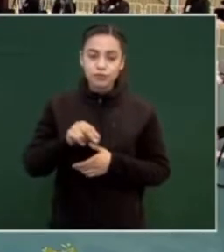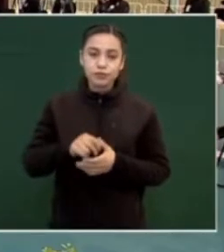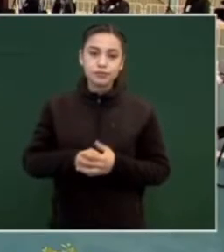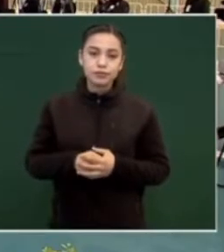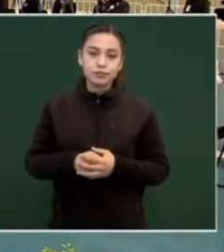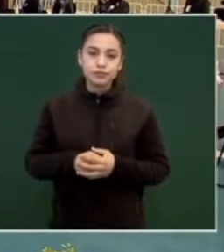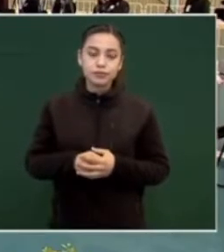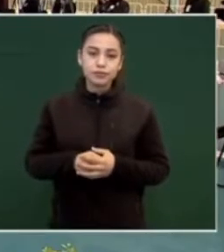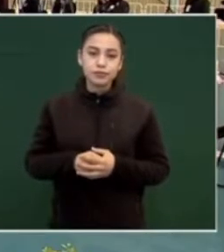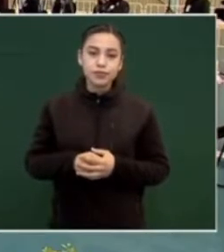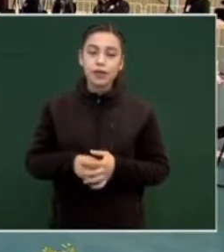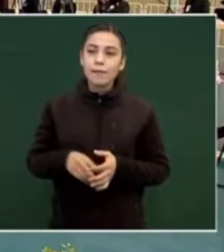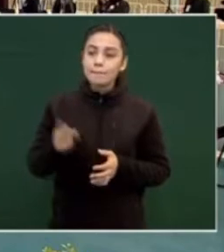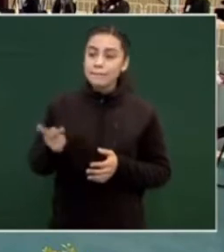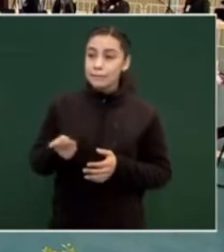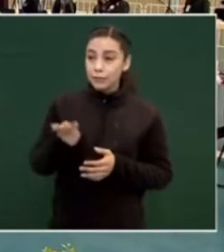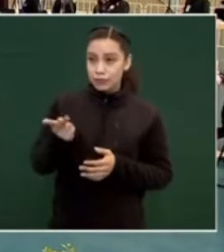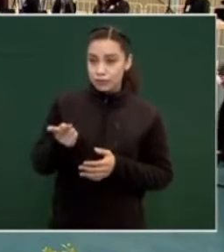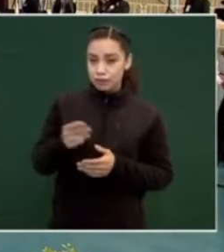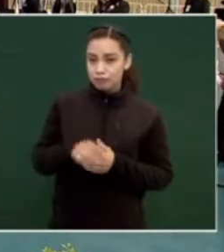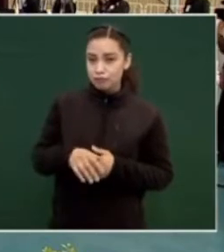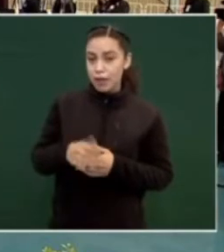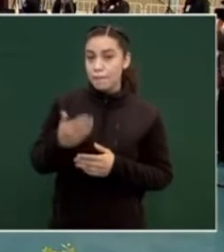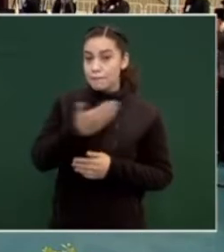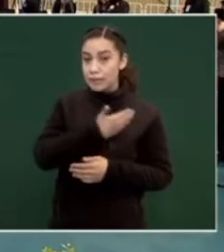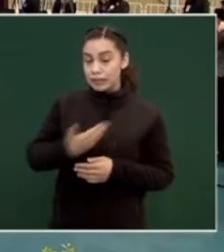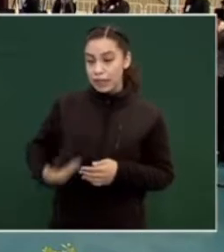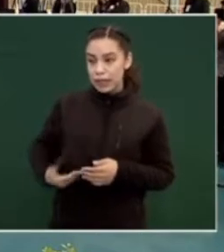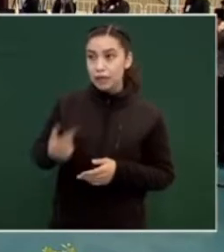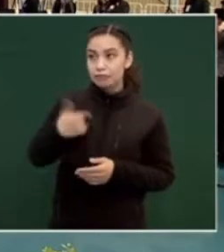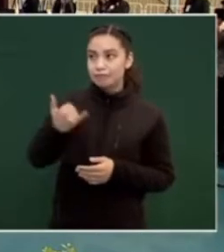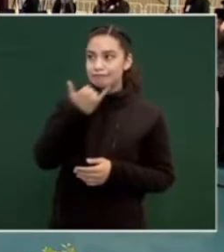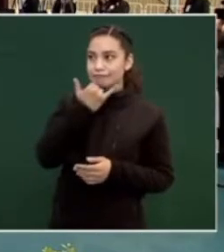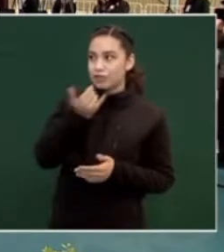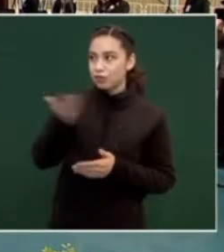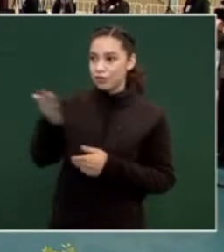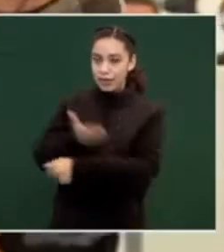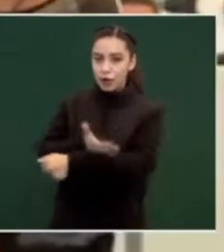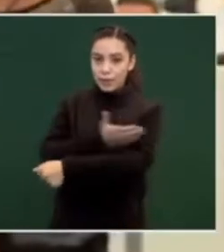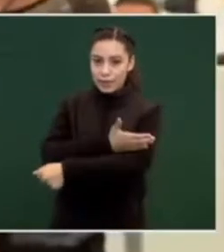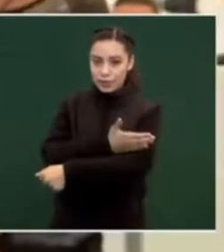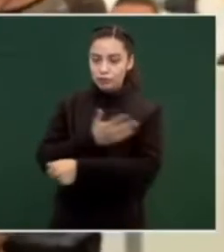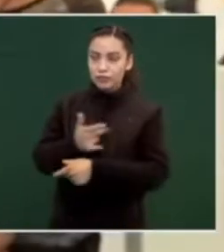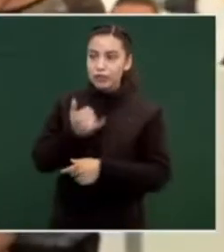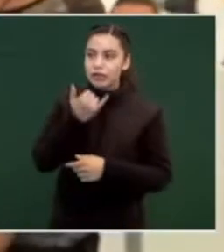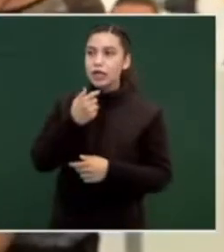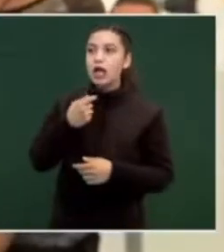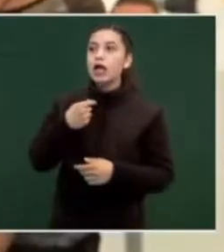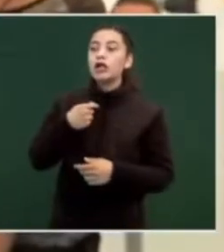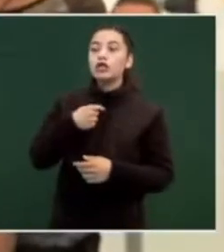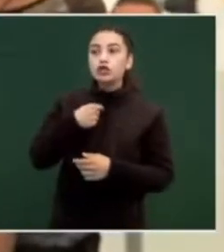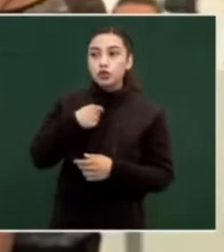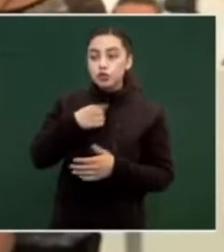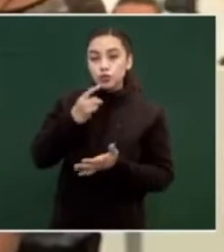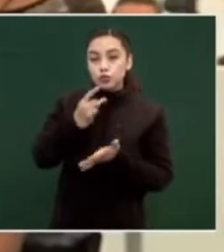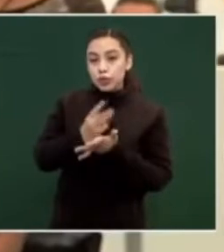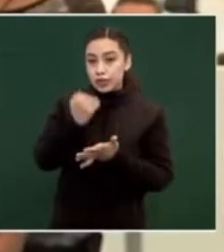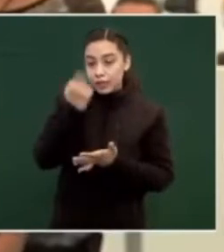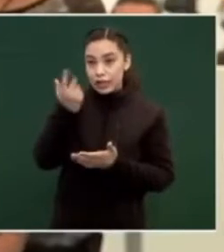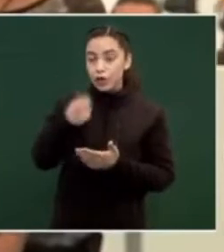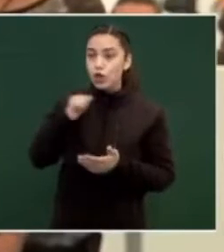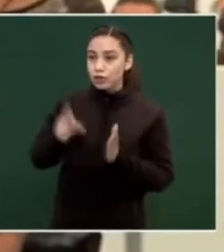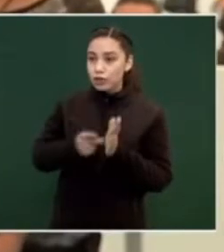ofrece una disculpa a los compañeros nada más esperaba este momento para presentarme nuevamente vicente serrano